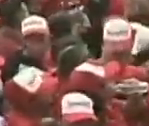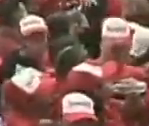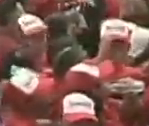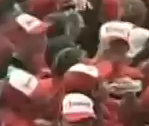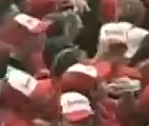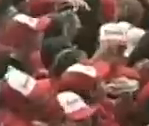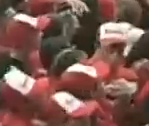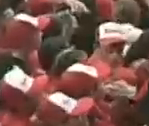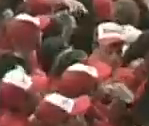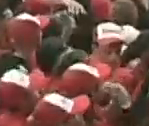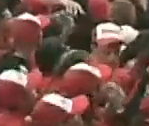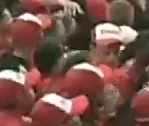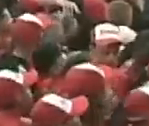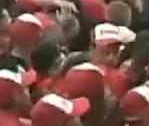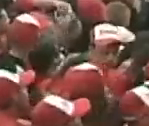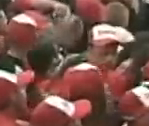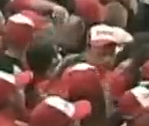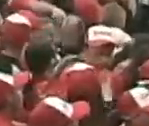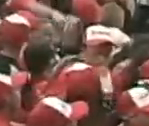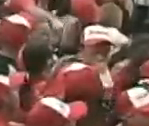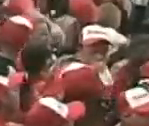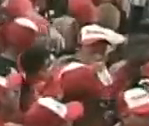Está bien, pero ¿cómo hago yo para allá?